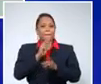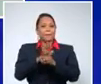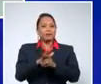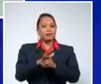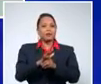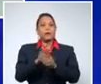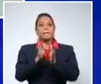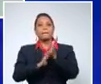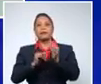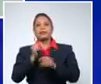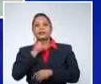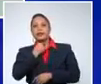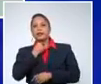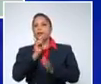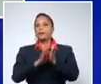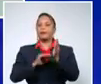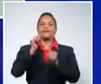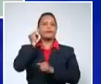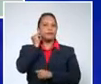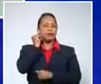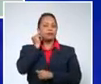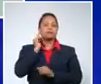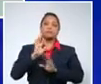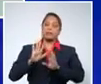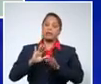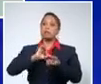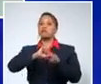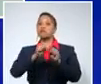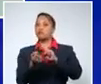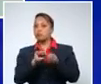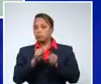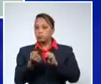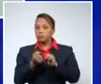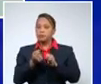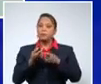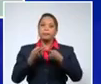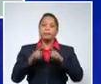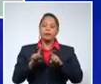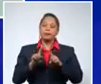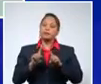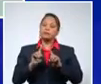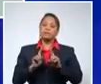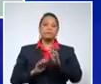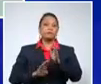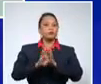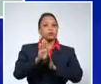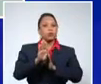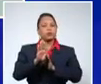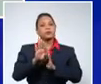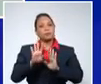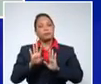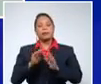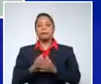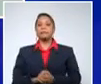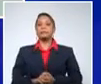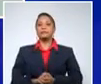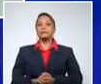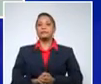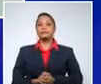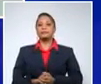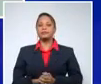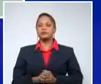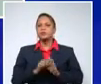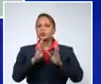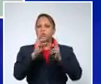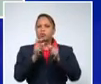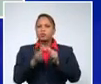febrero, esperemos poder controlarlo y que no se alcance cifras tan elevadas. Un número